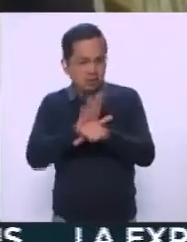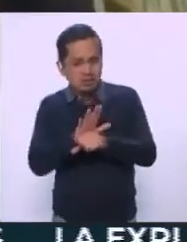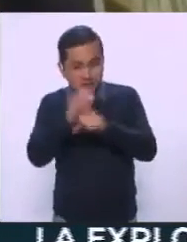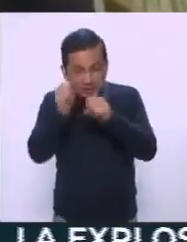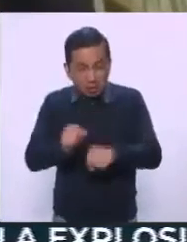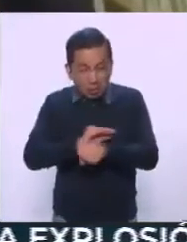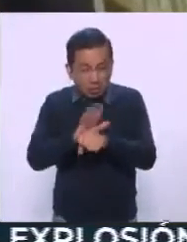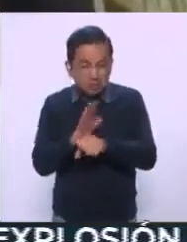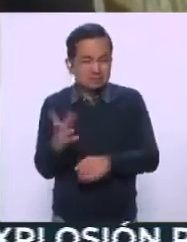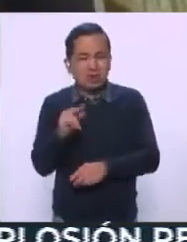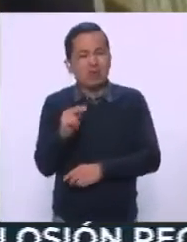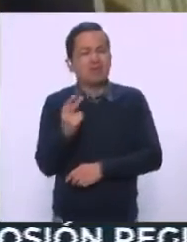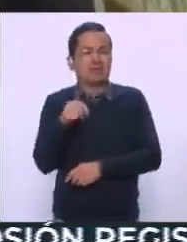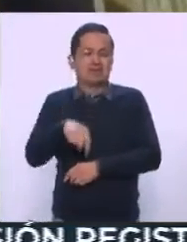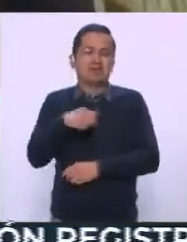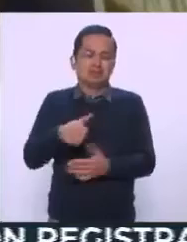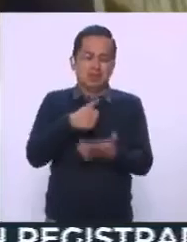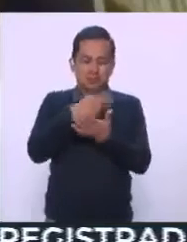no necesariamente estas